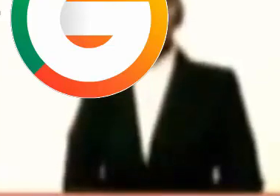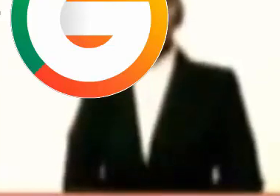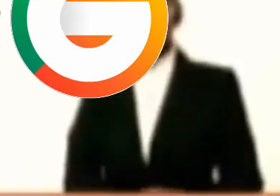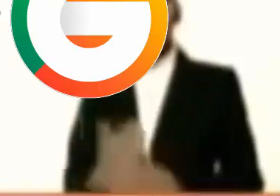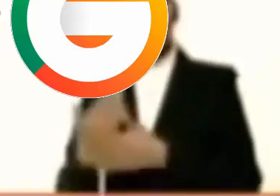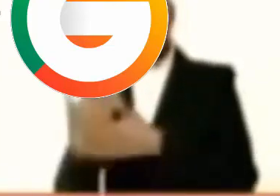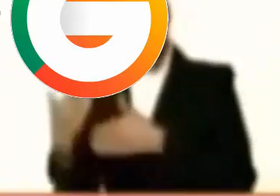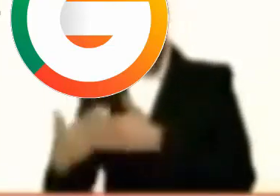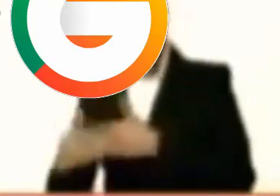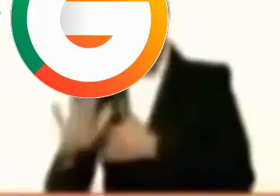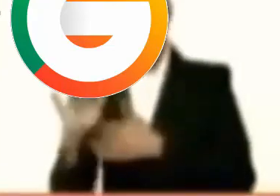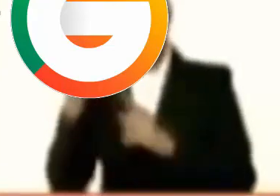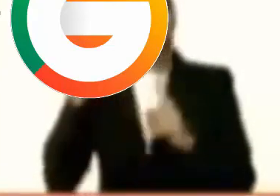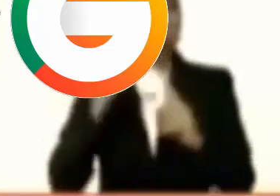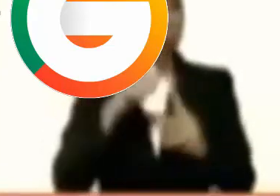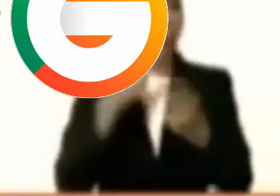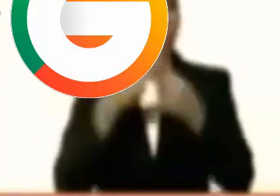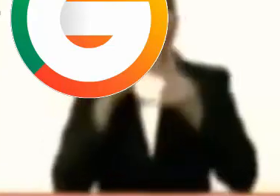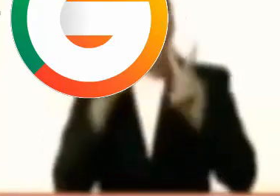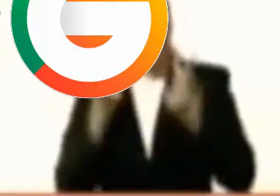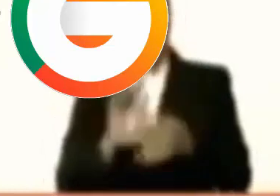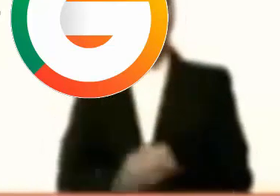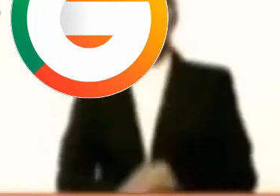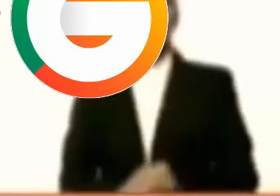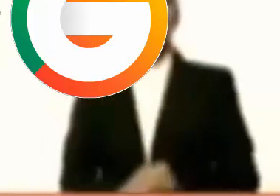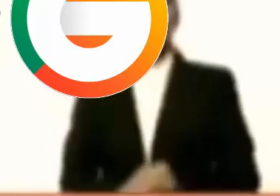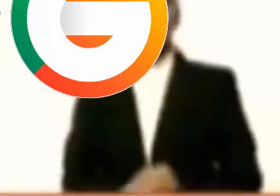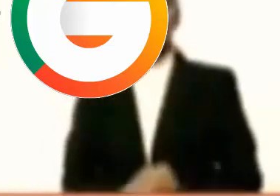Vamos hacia la paz. Vamos hacia la paz.